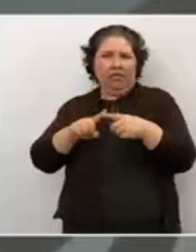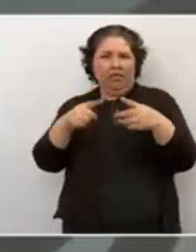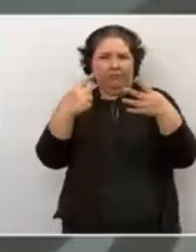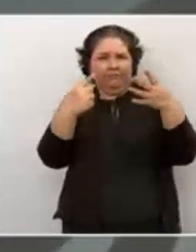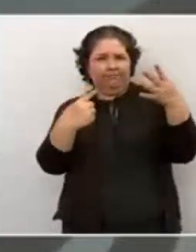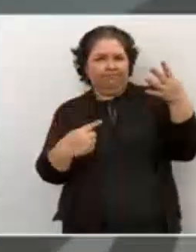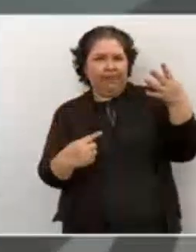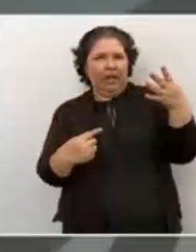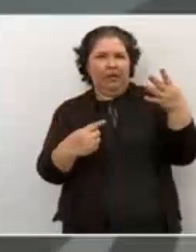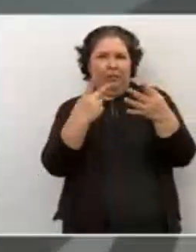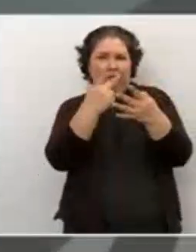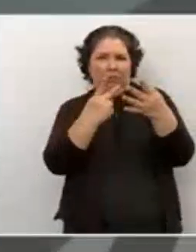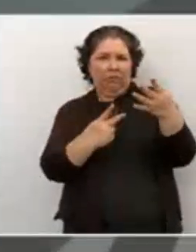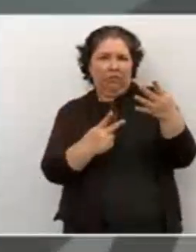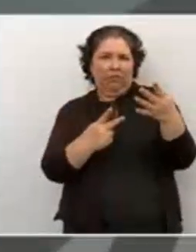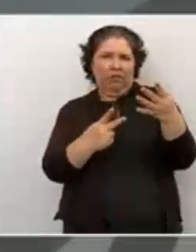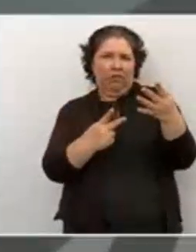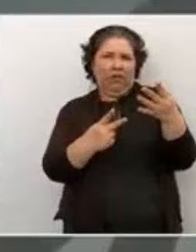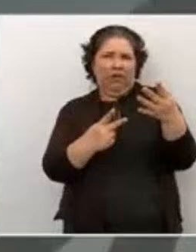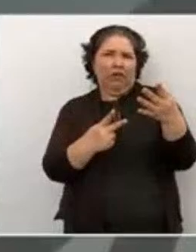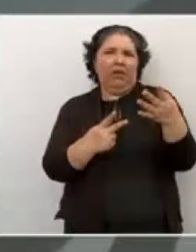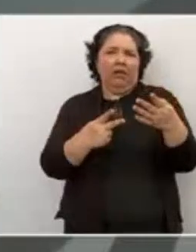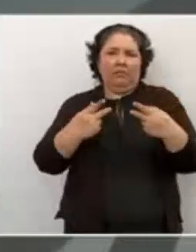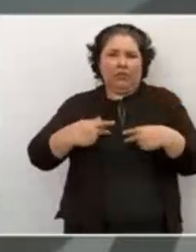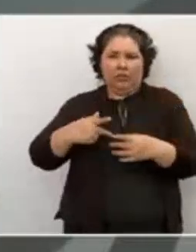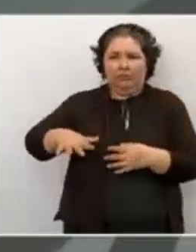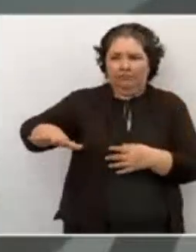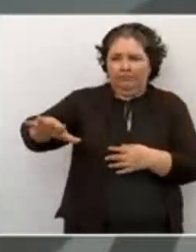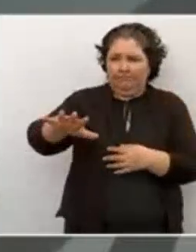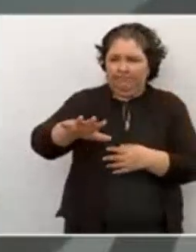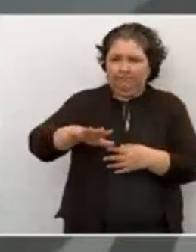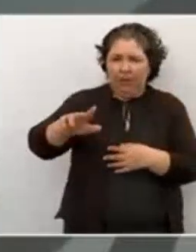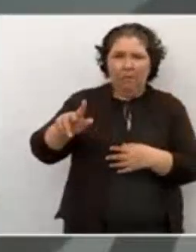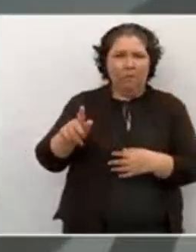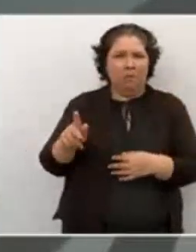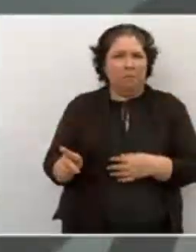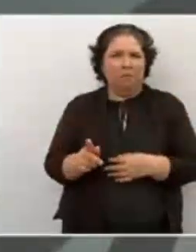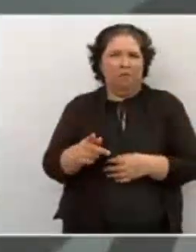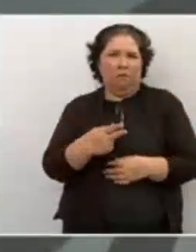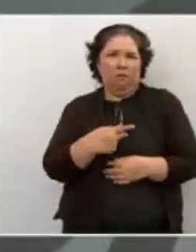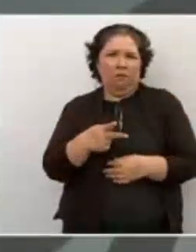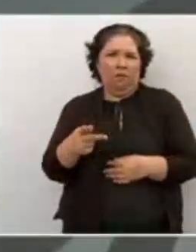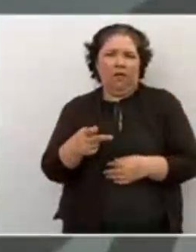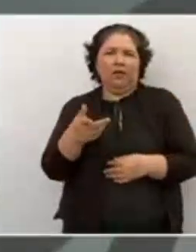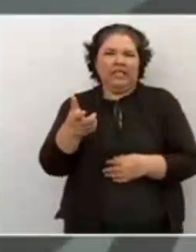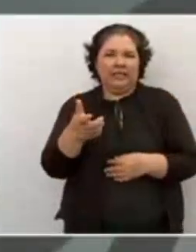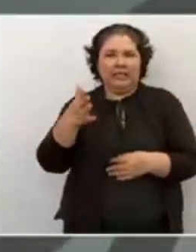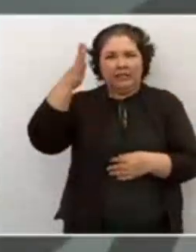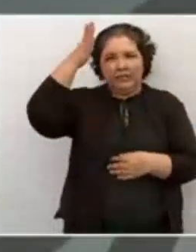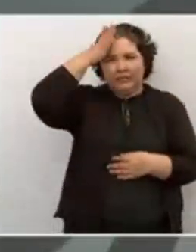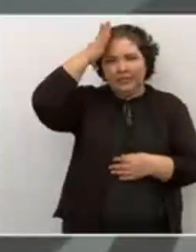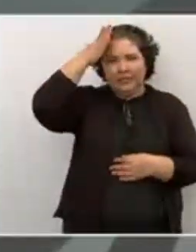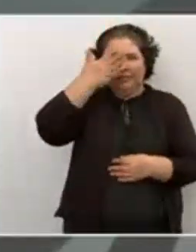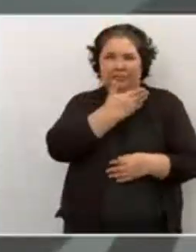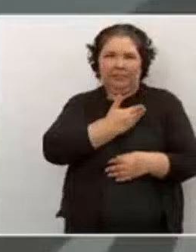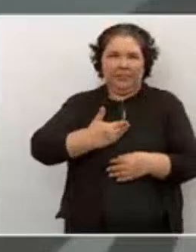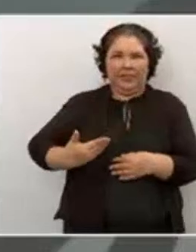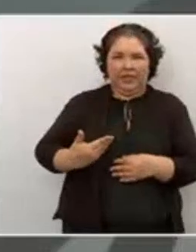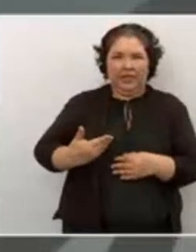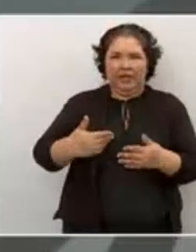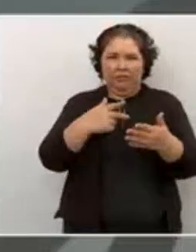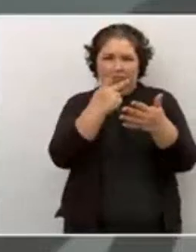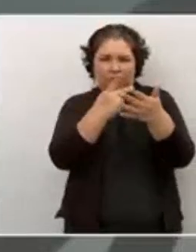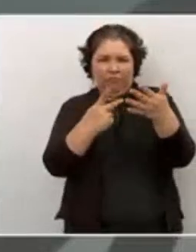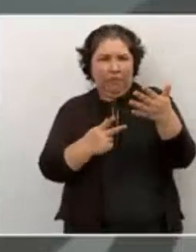llegan principalmente a los más pobres. Decirles que bajo el liderazgo de nuestra presidenta, los programas